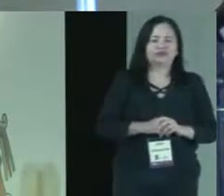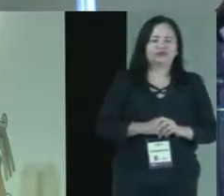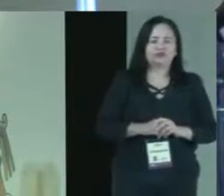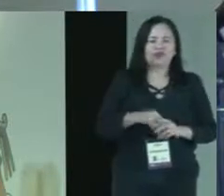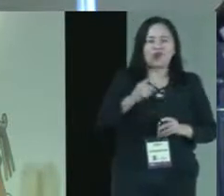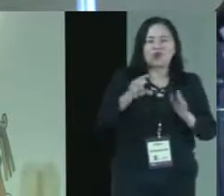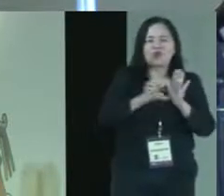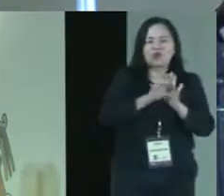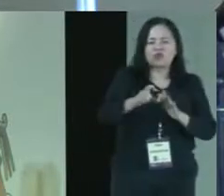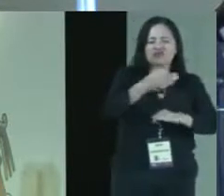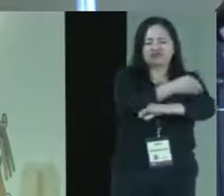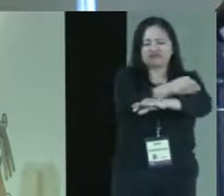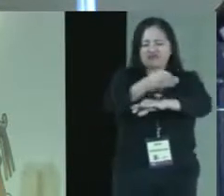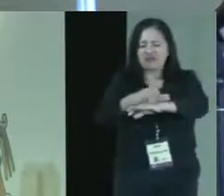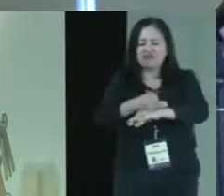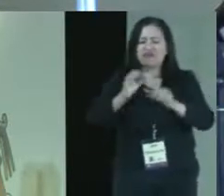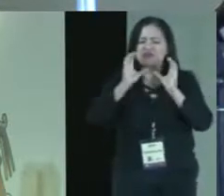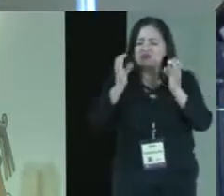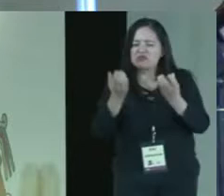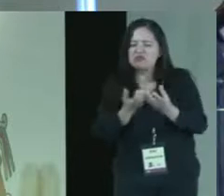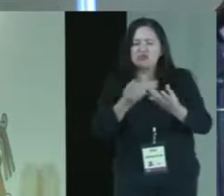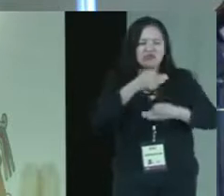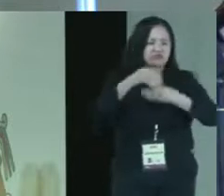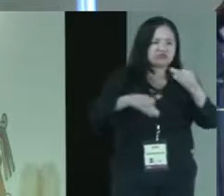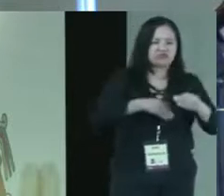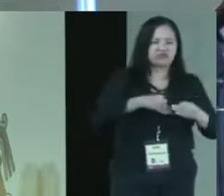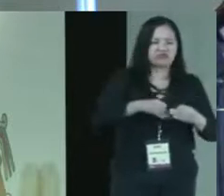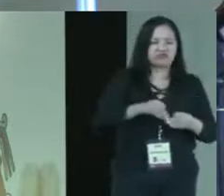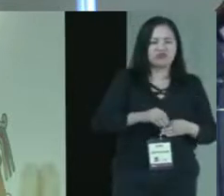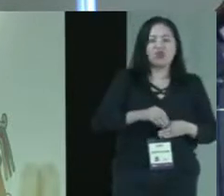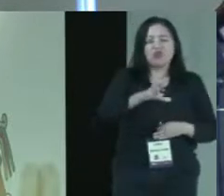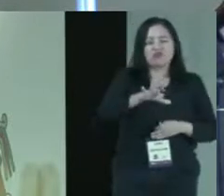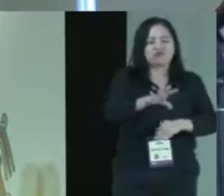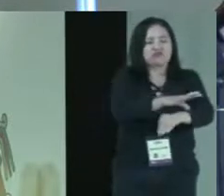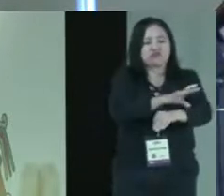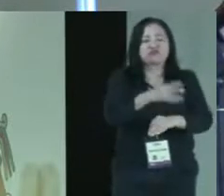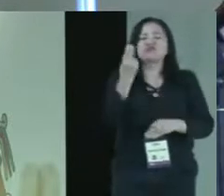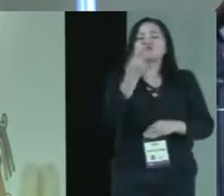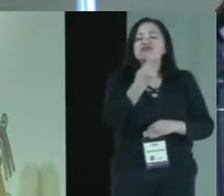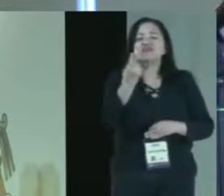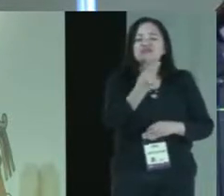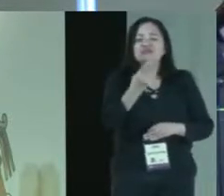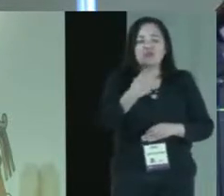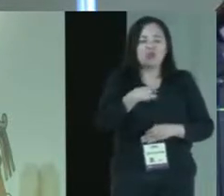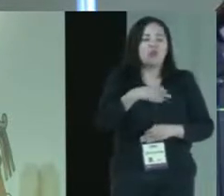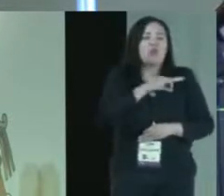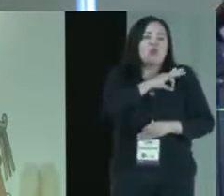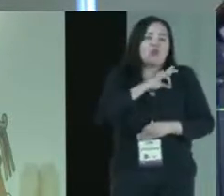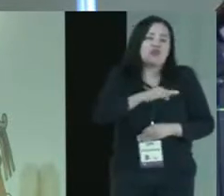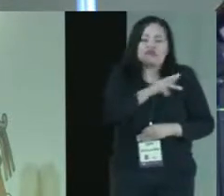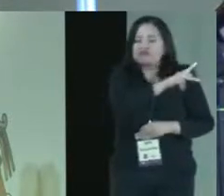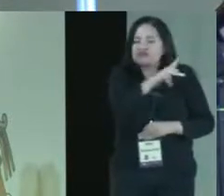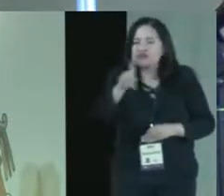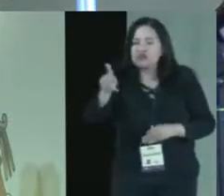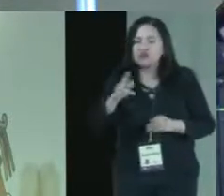comunidad, familia, grupo, etcétera. Es la sustancia esencial de que la conocemos como poder público,